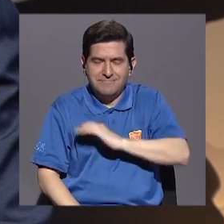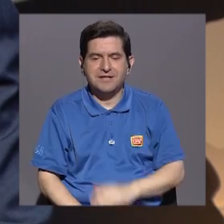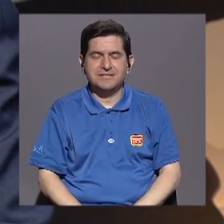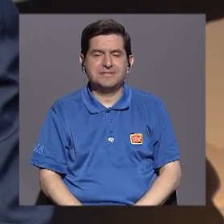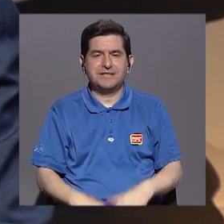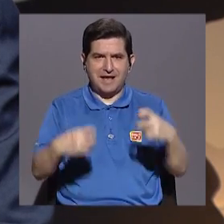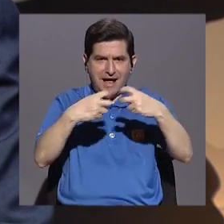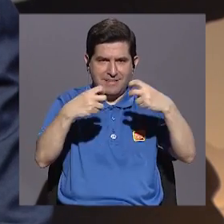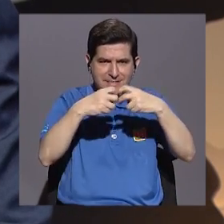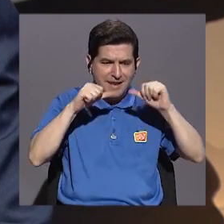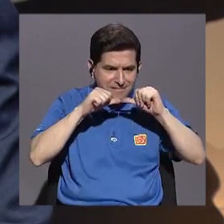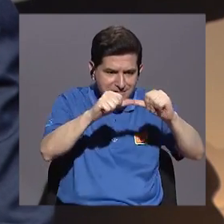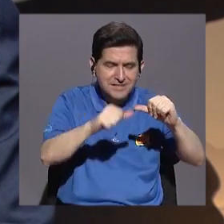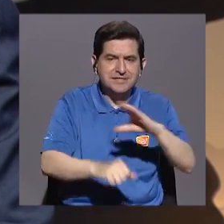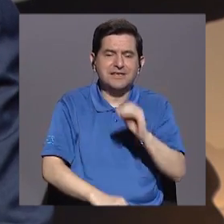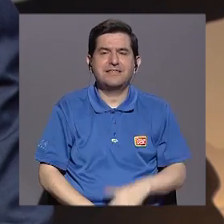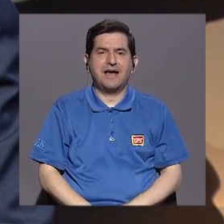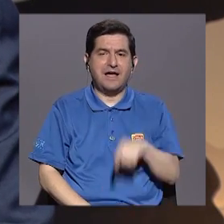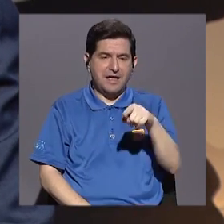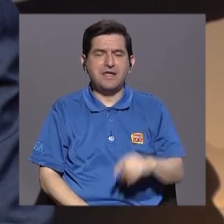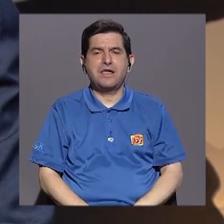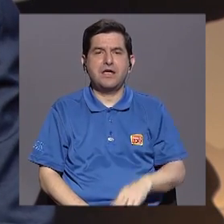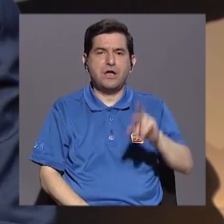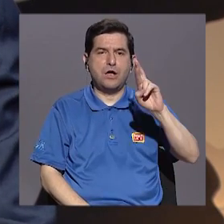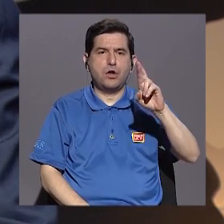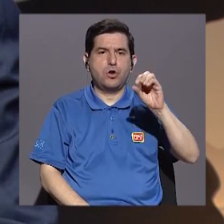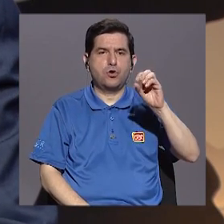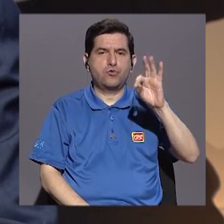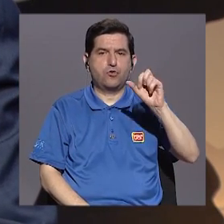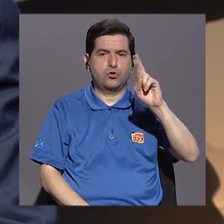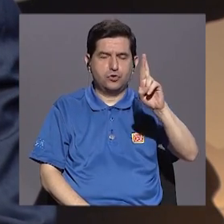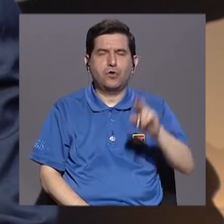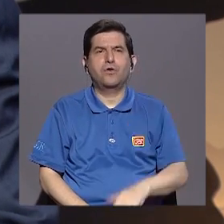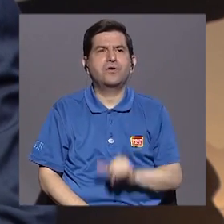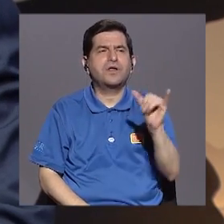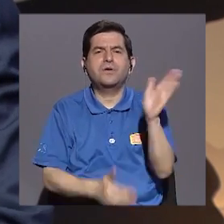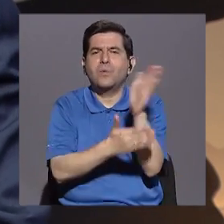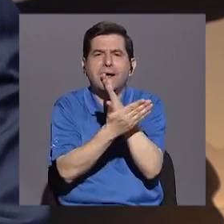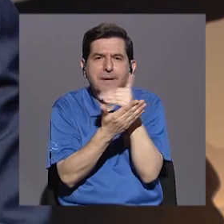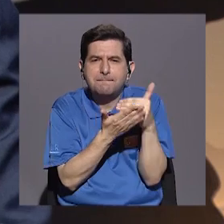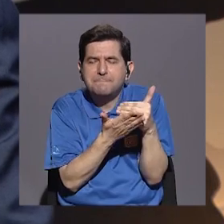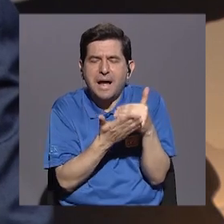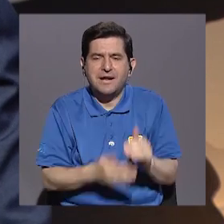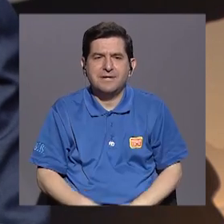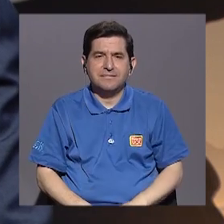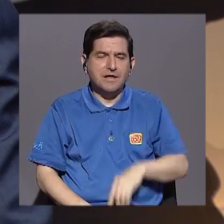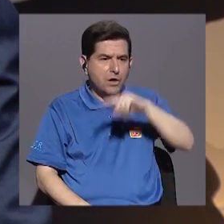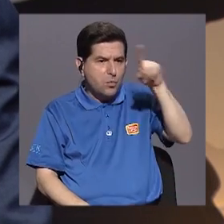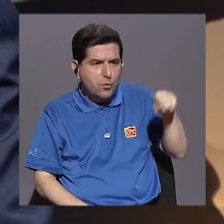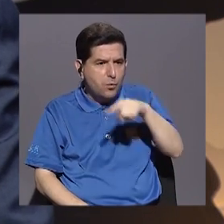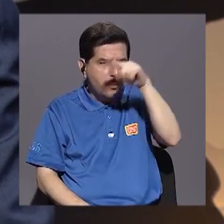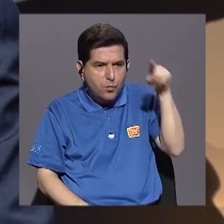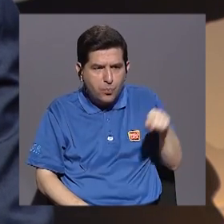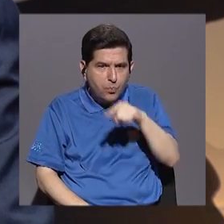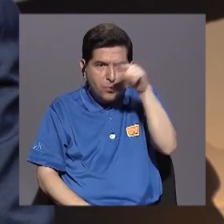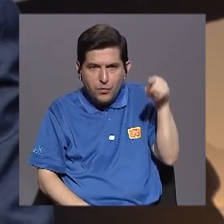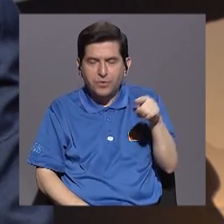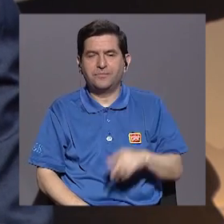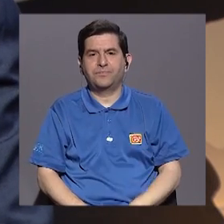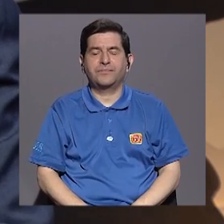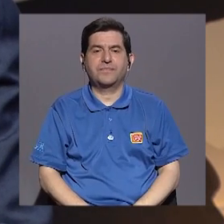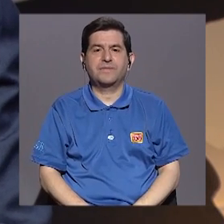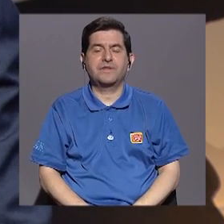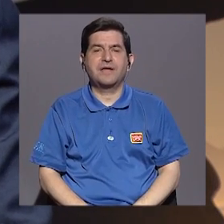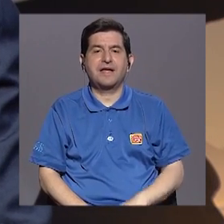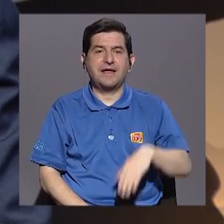corriente continua y la rotación del rotor el rotor podemos verlo como aquella piecita en el abanico que gira y el